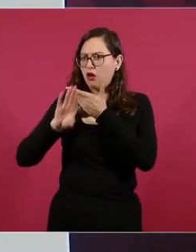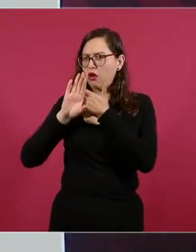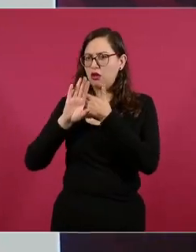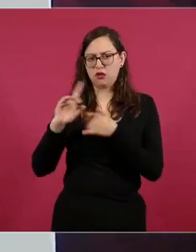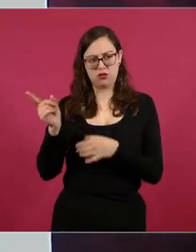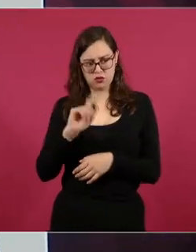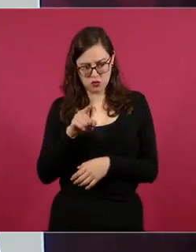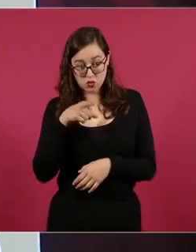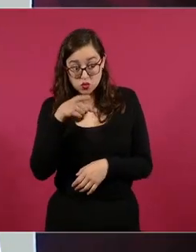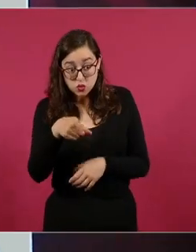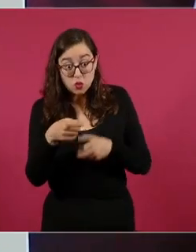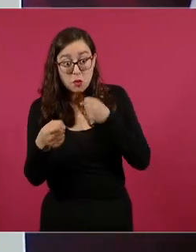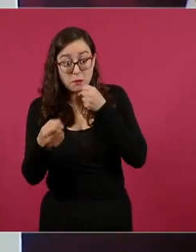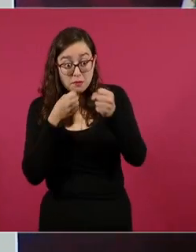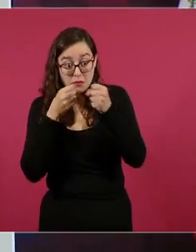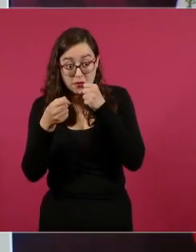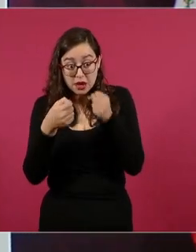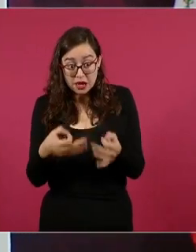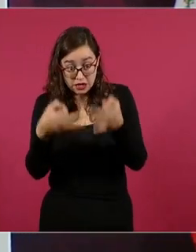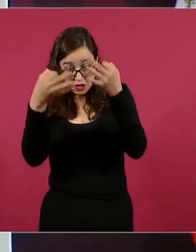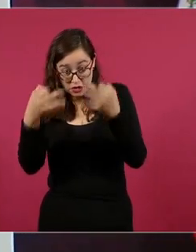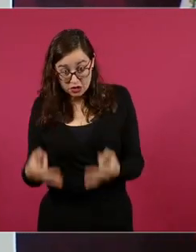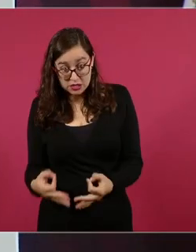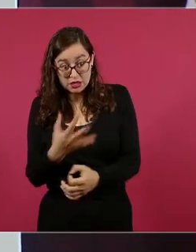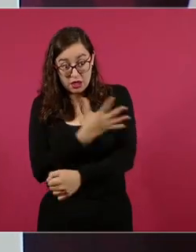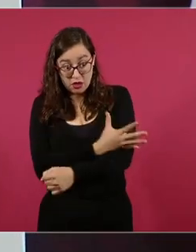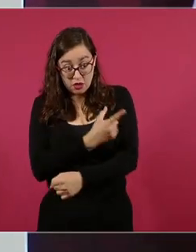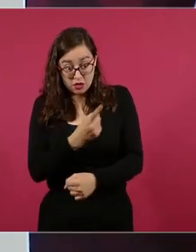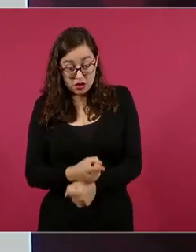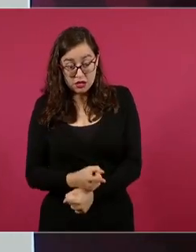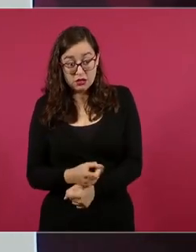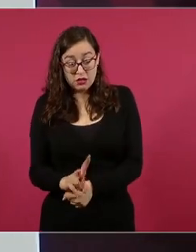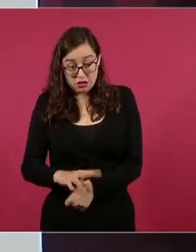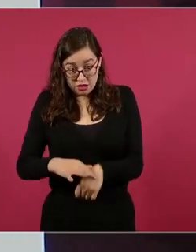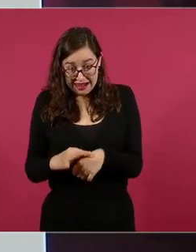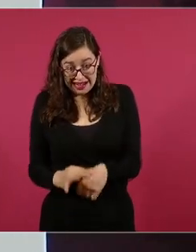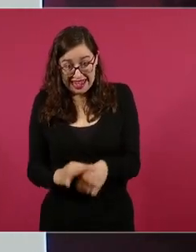verdaderos, los trabajadores de los medios.